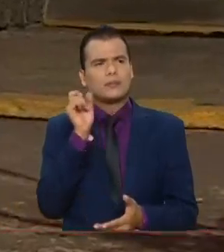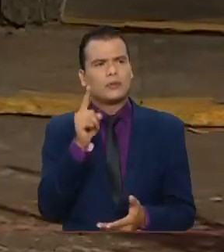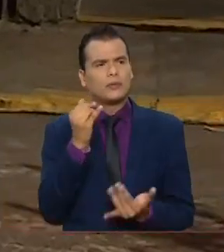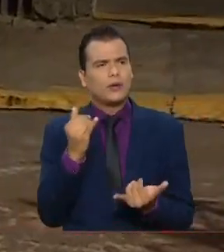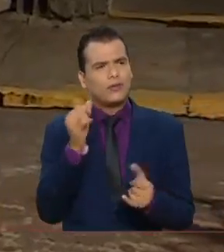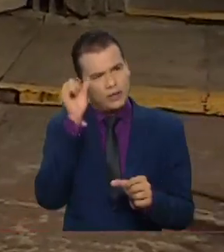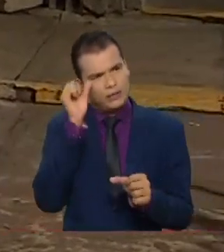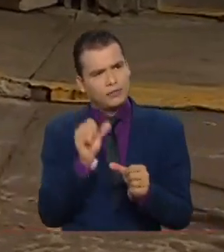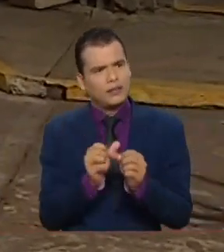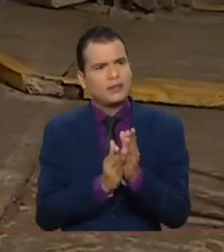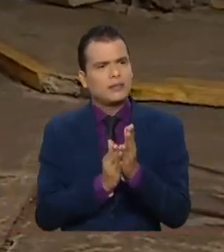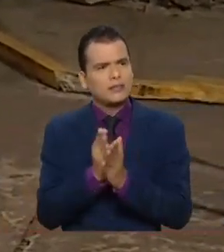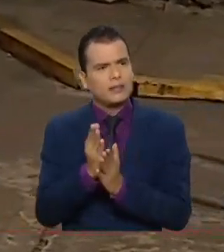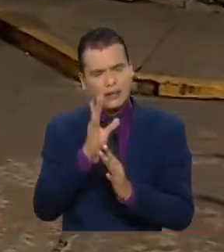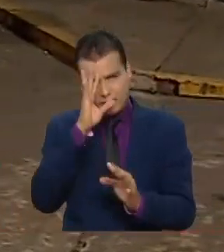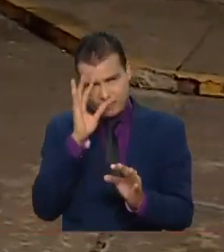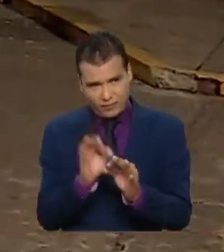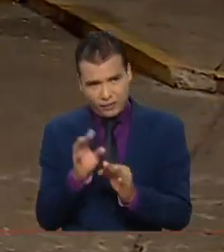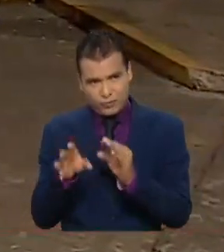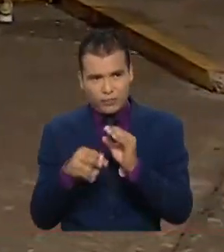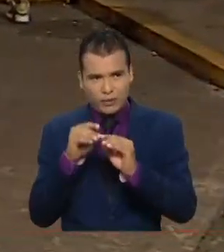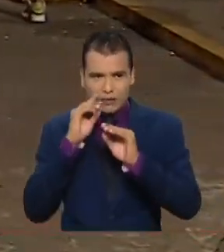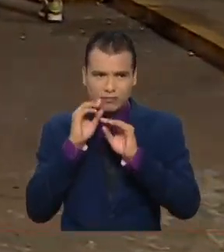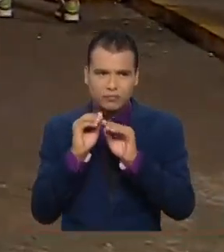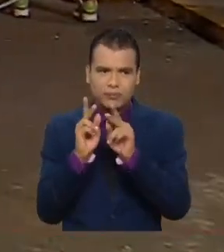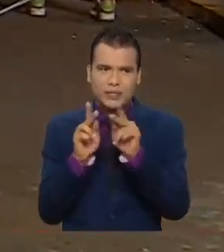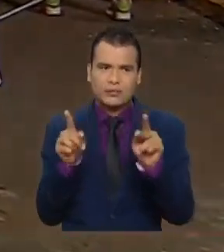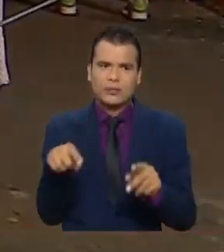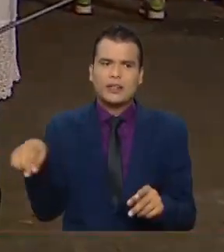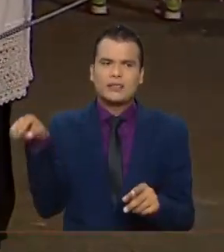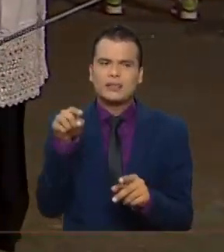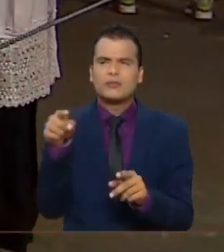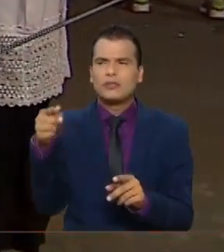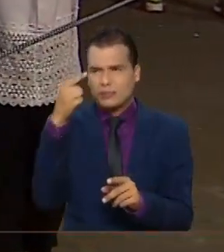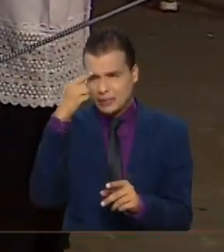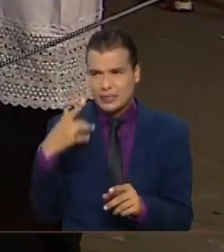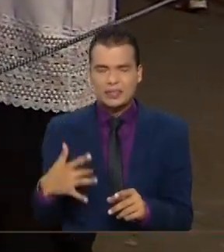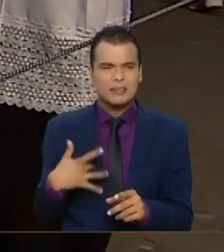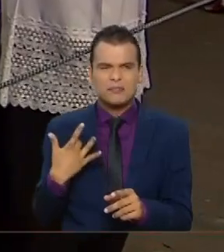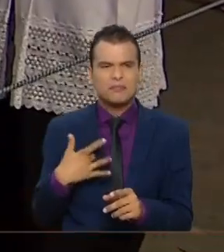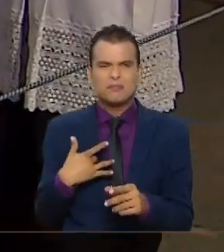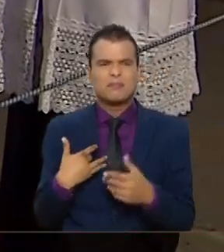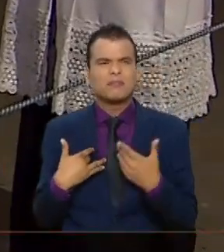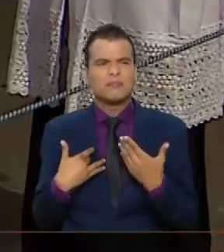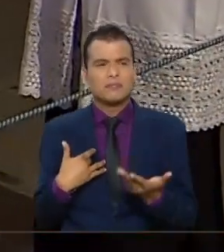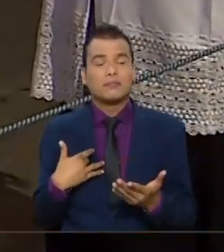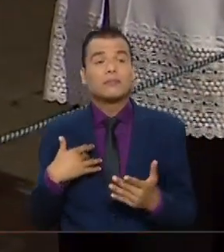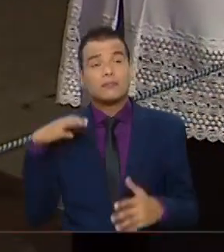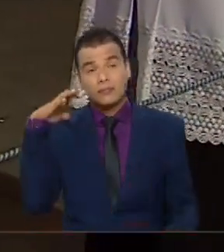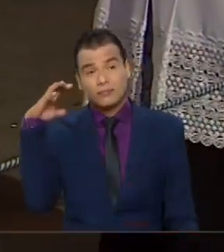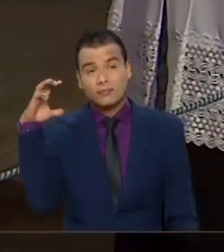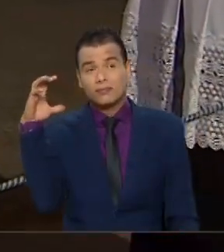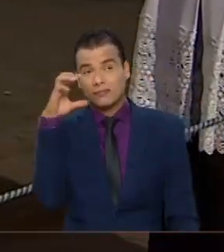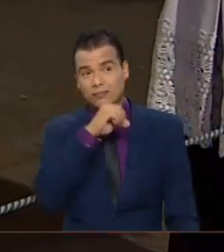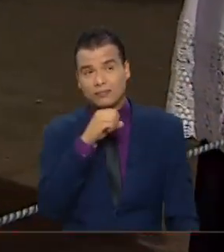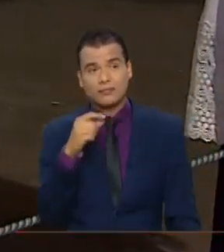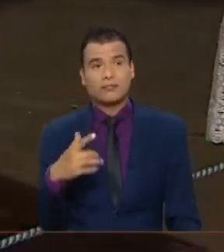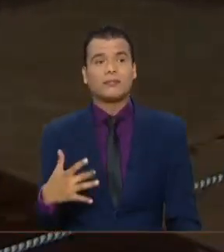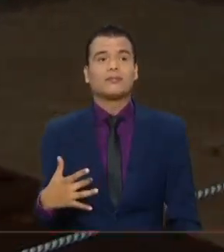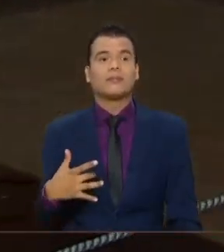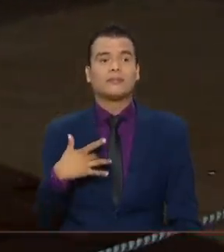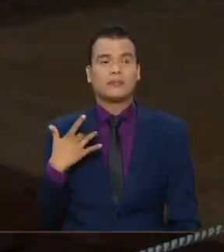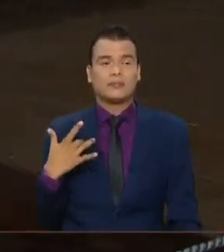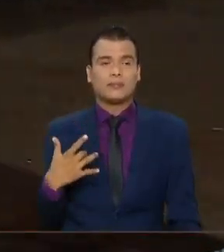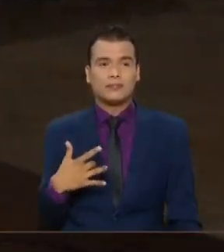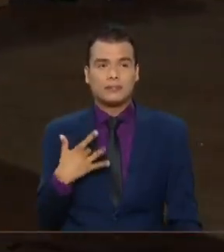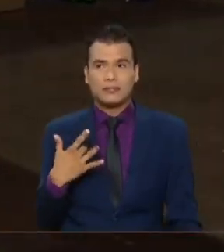esta tradición y sobre todo transmitirla a las nuevas generaciones? Sobre todo porque la gratitud ante